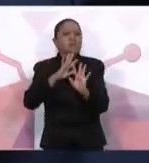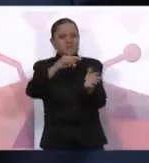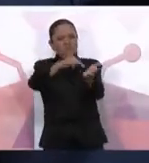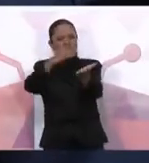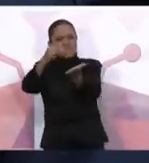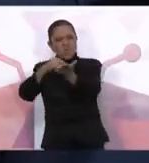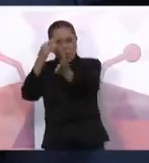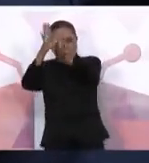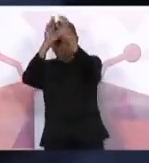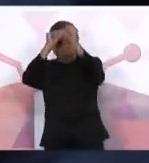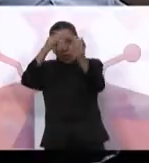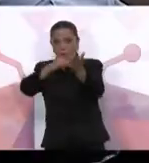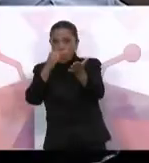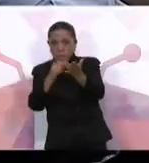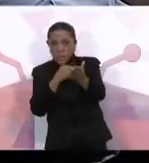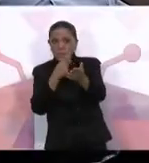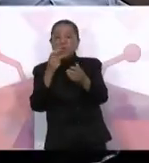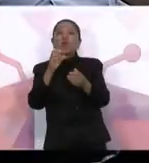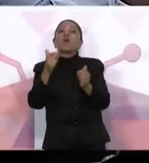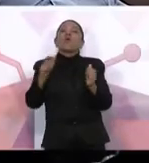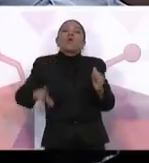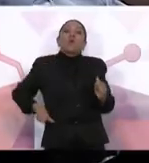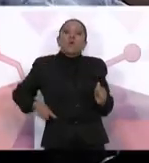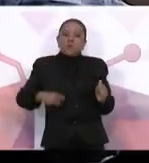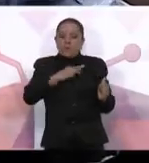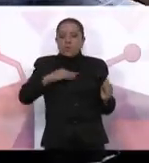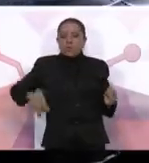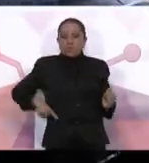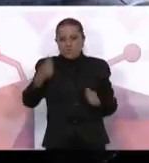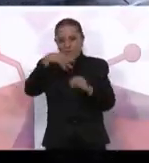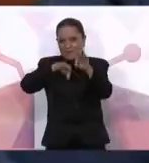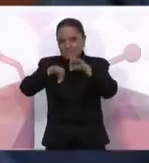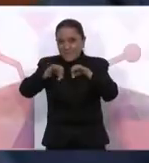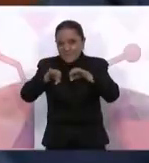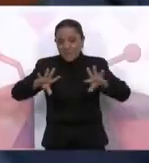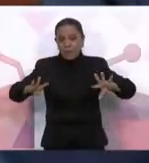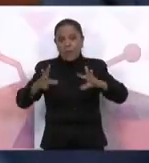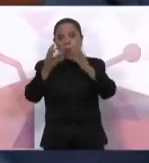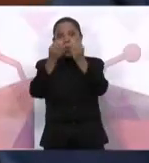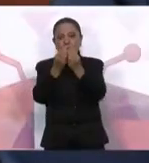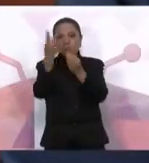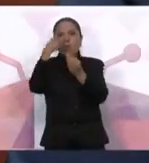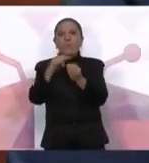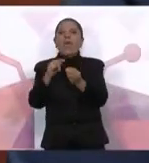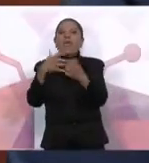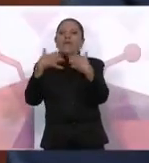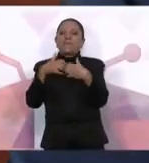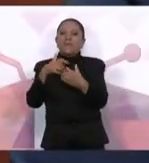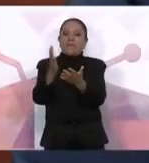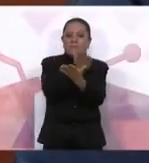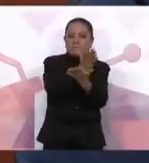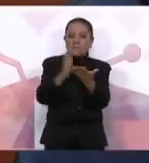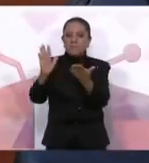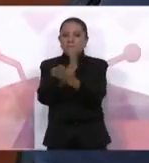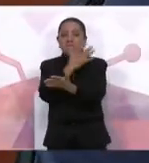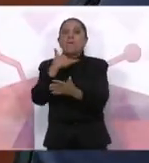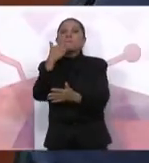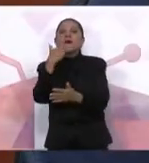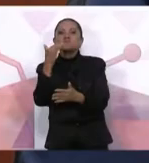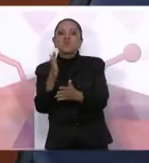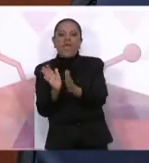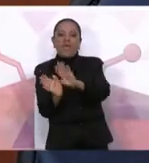trabaje de manera conjunta en la instalación de plantas separadoras de basura y creo que esta es una política que se debe de continuar y seguir aplicando